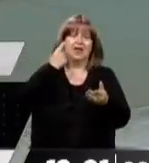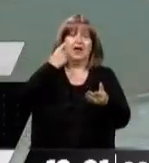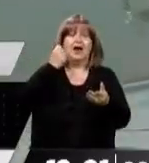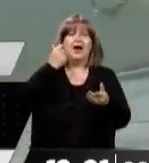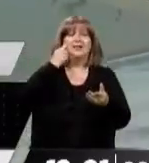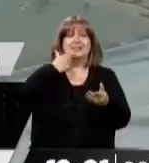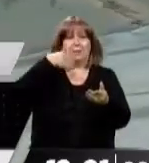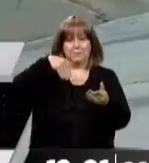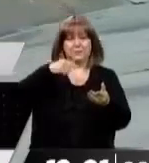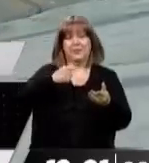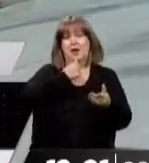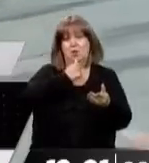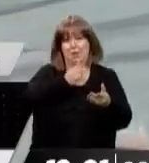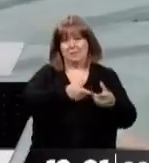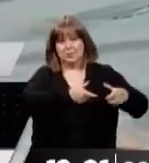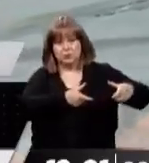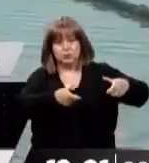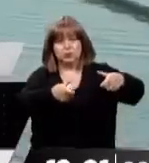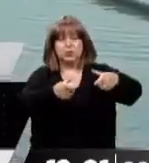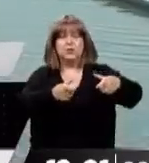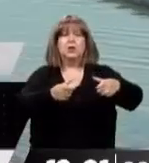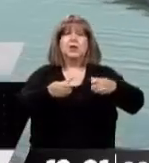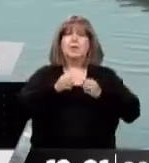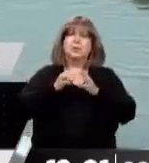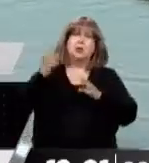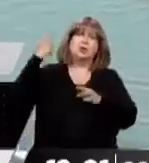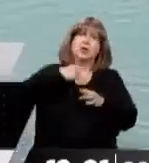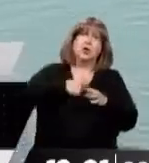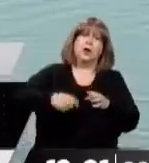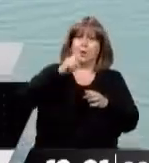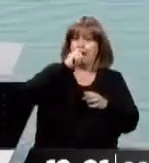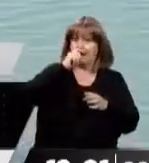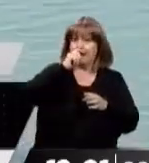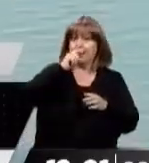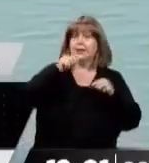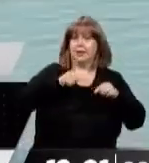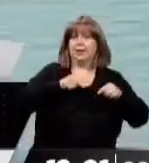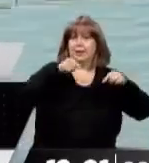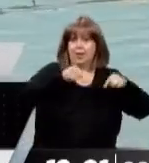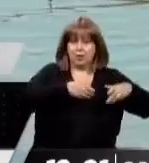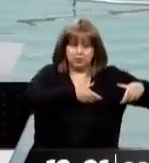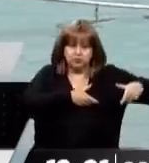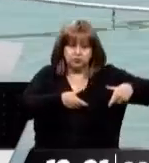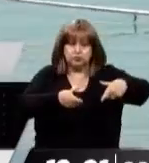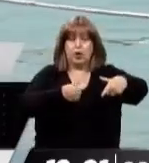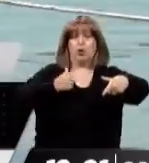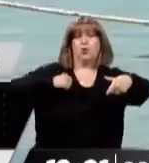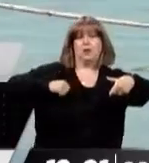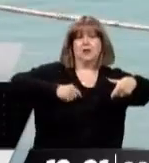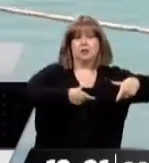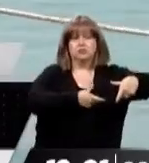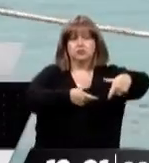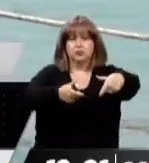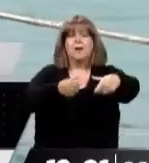ENOSA, arrancó en la gestión del gobierno nacional anterior, en el gobierno de Macri, se está terminando en el día de hoy